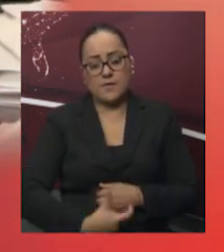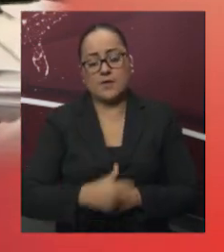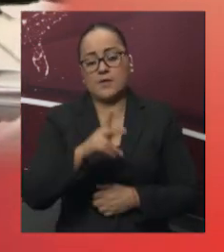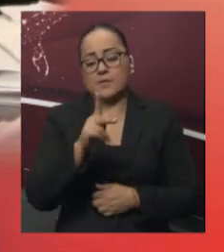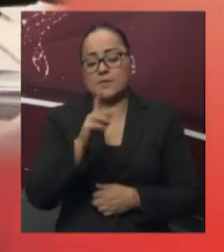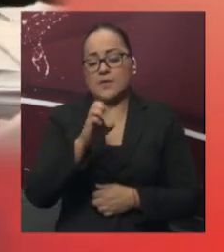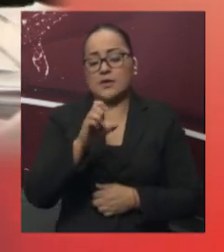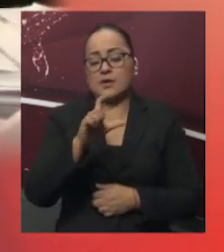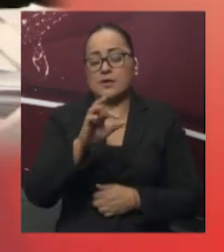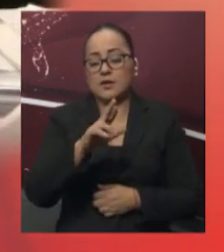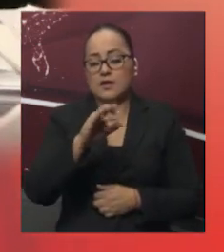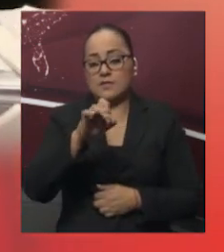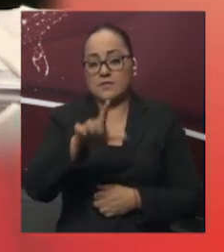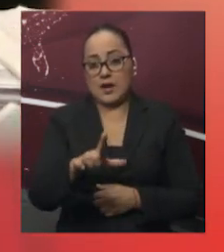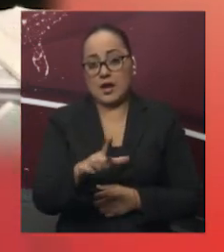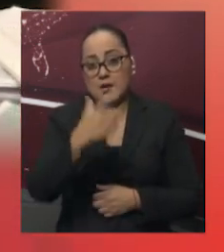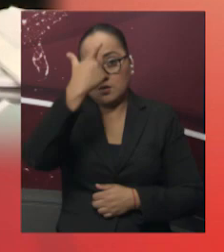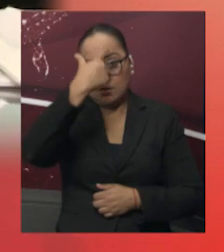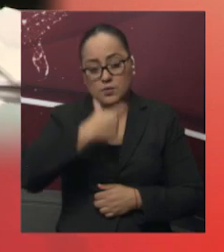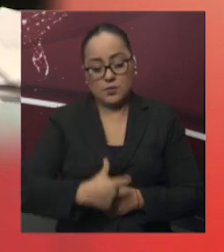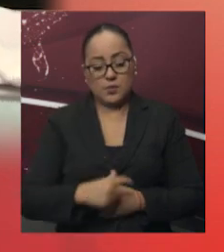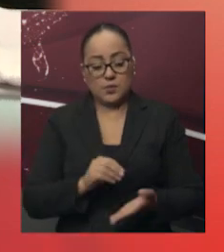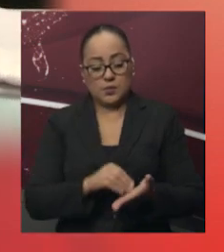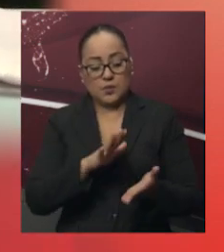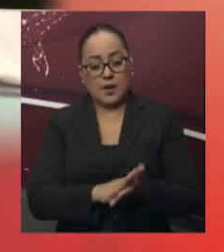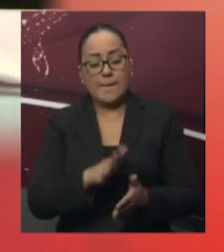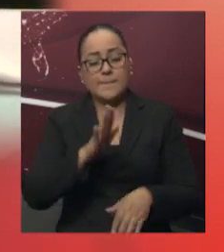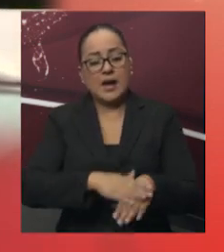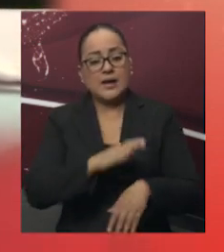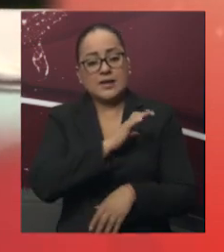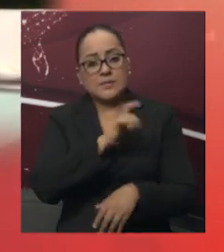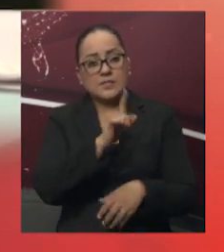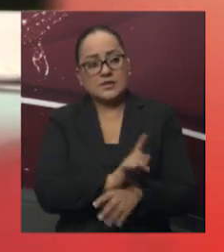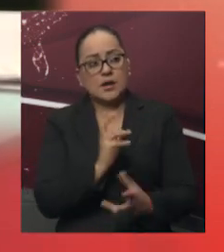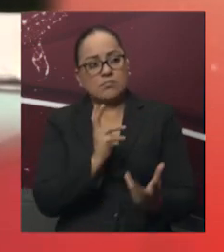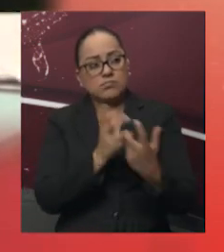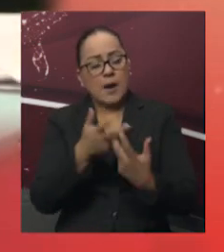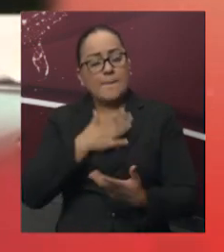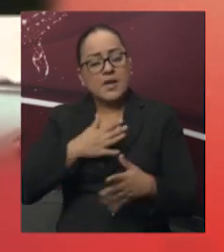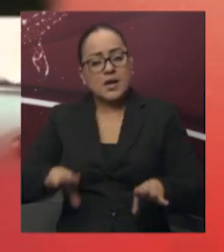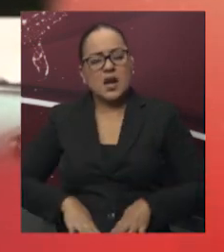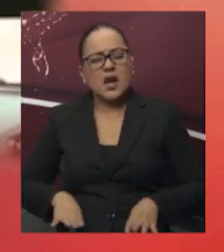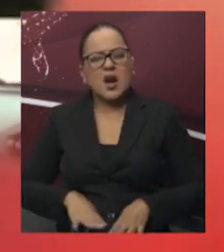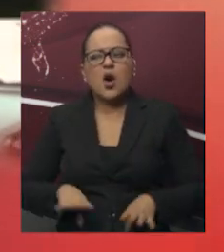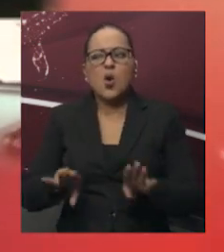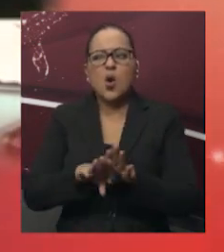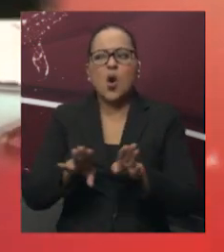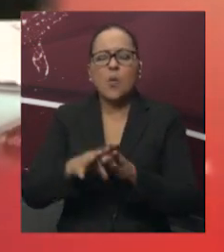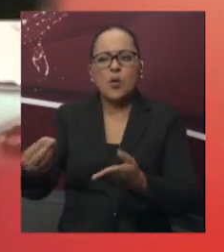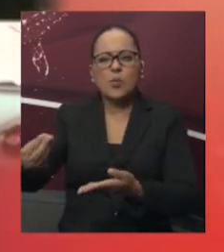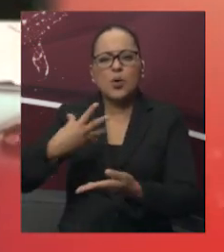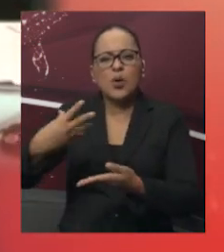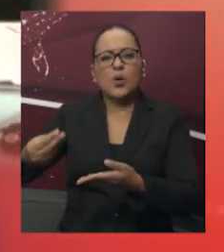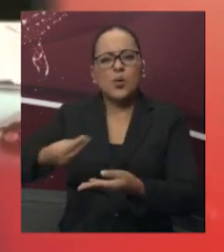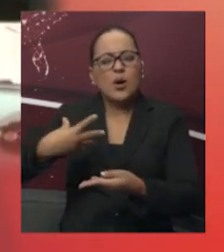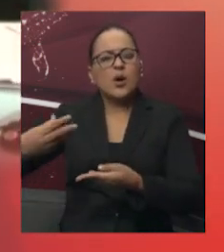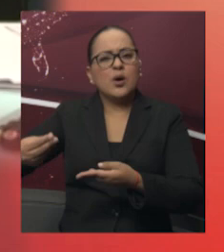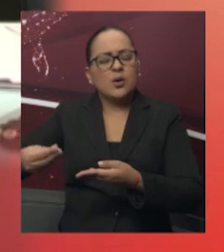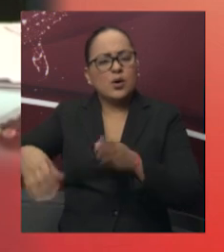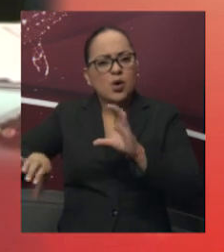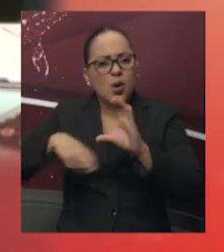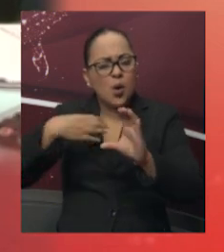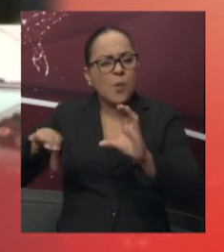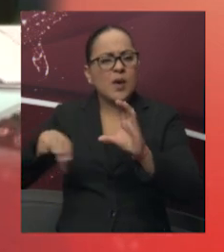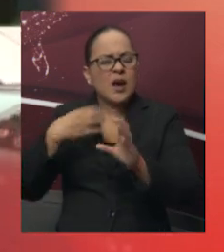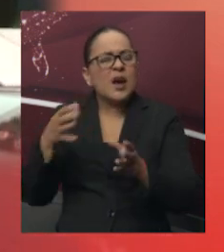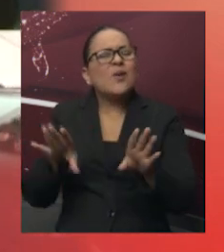llega toda esta información especializada y decimos, ¿cómo es posible que sepan tanto, ¿no? ¿Cómo es posible que me llegue